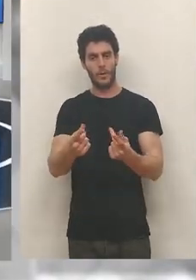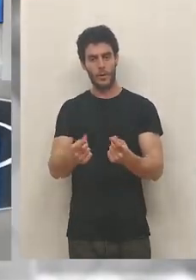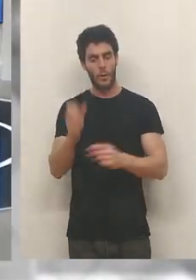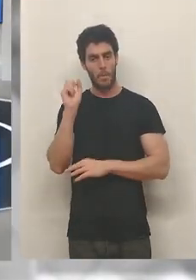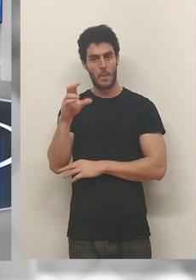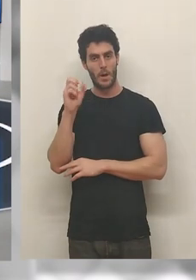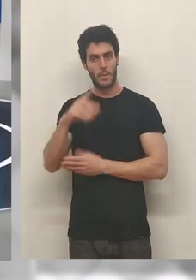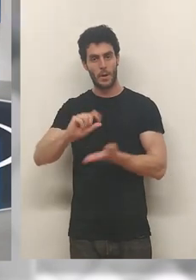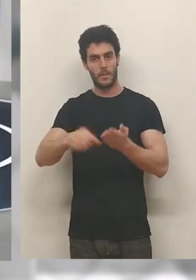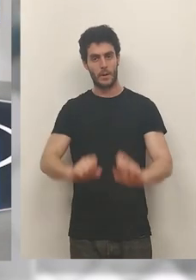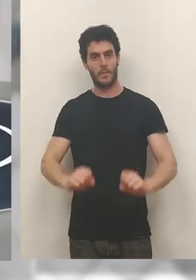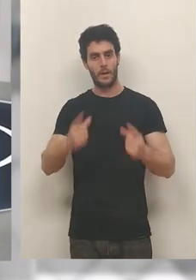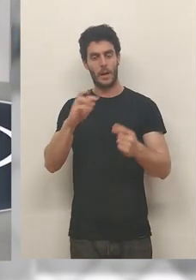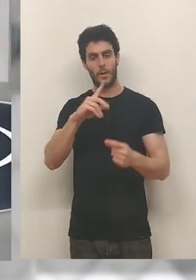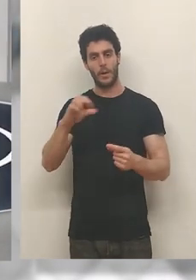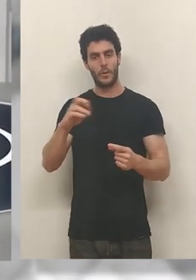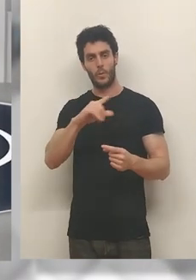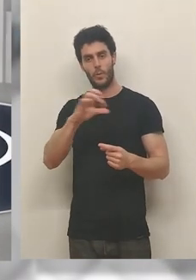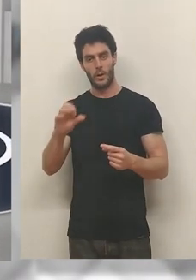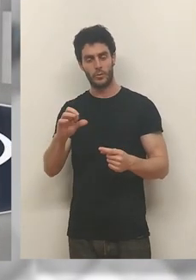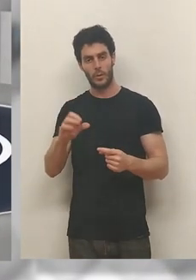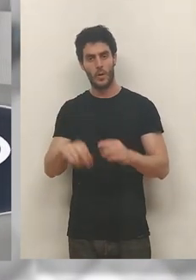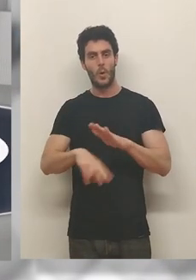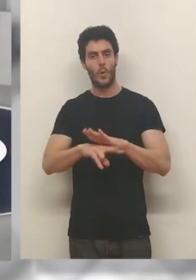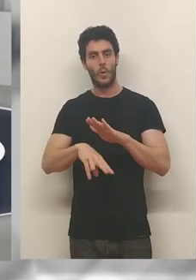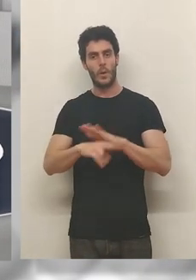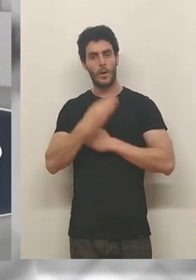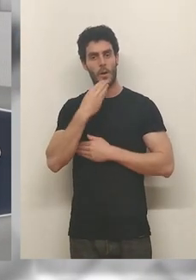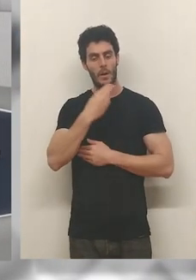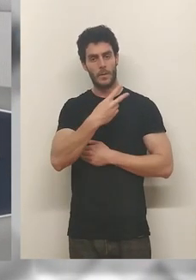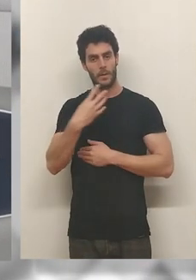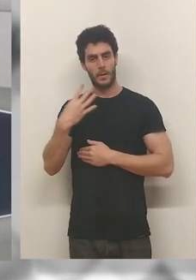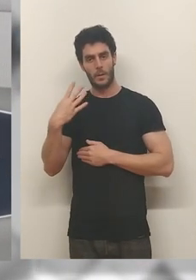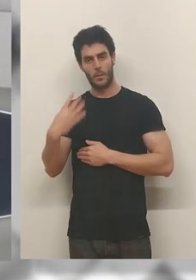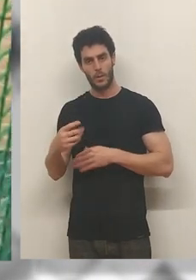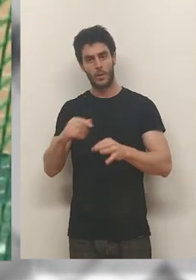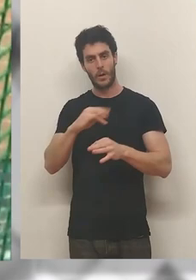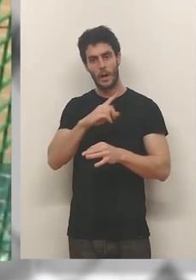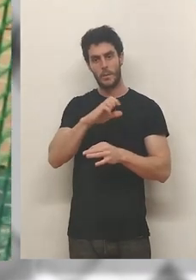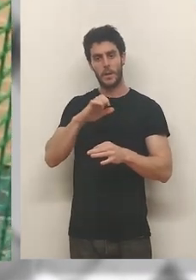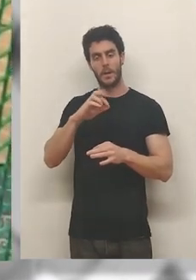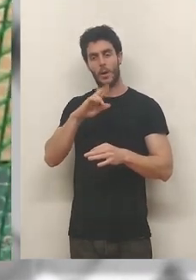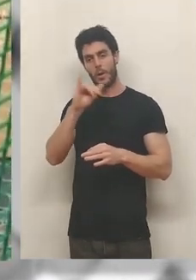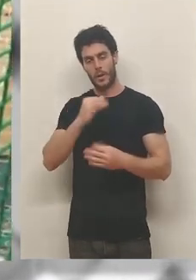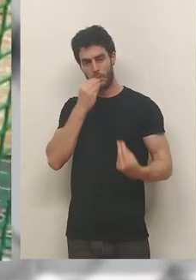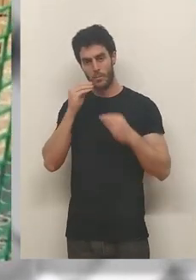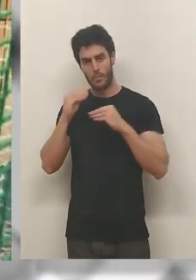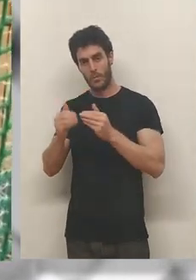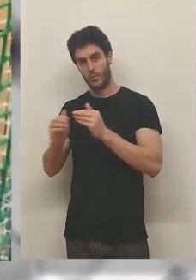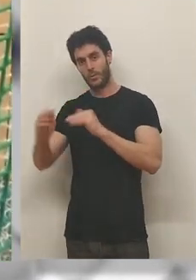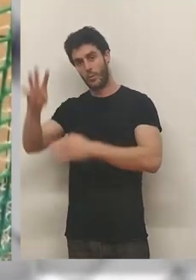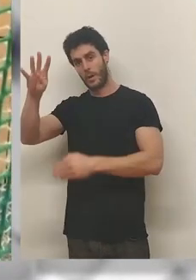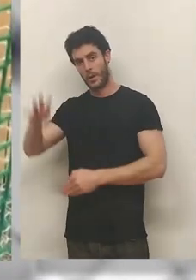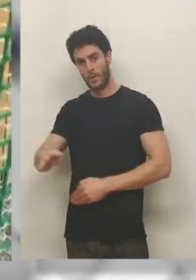El ciudad de Logroño de Balomano ha hecho oficial el fichaje de Rolando Urios. El jugador de 24 años cubrirá el hueco que ha dejado Javi Rodríguez,